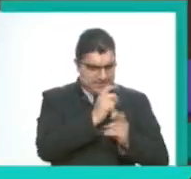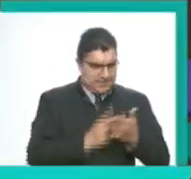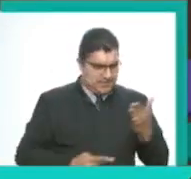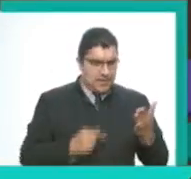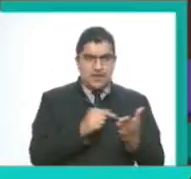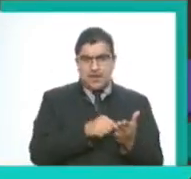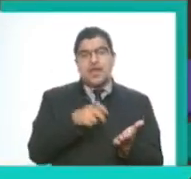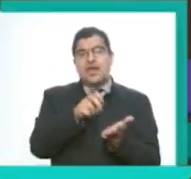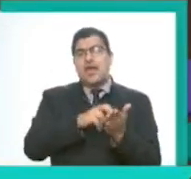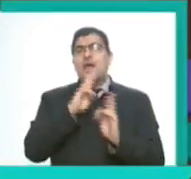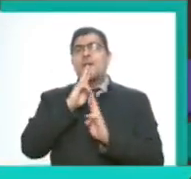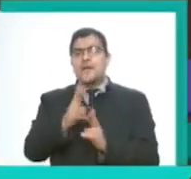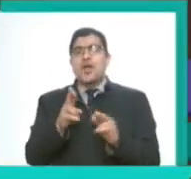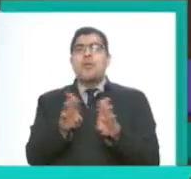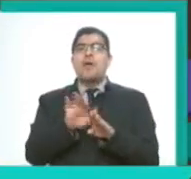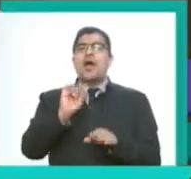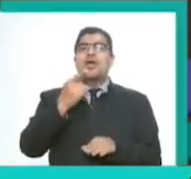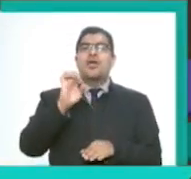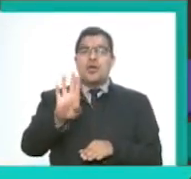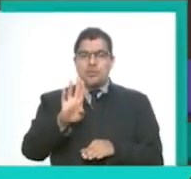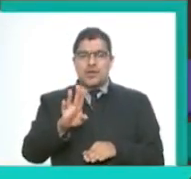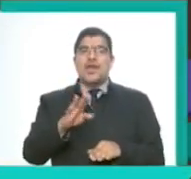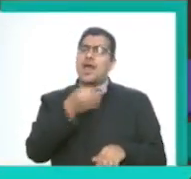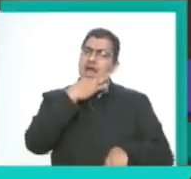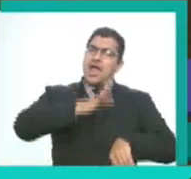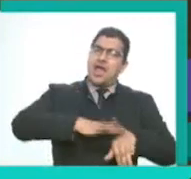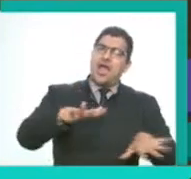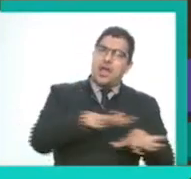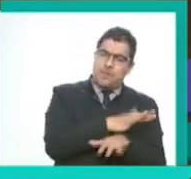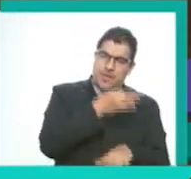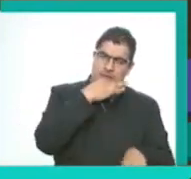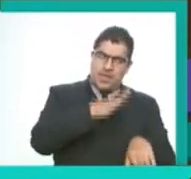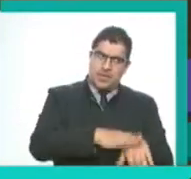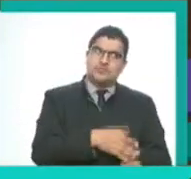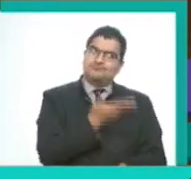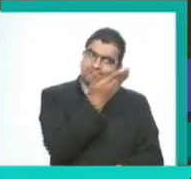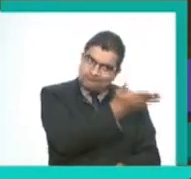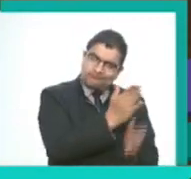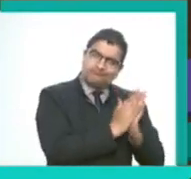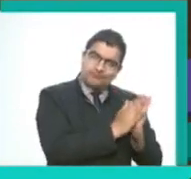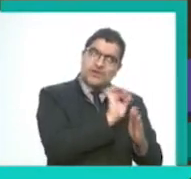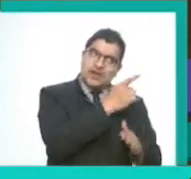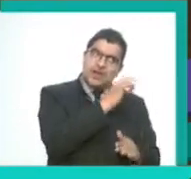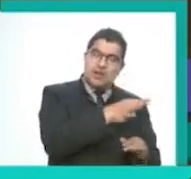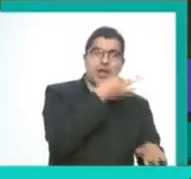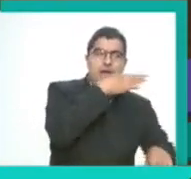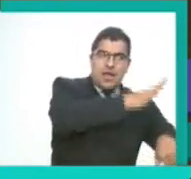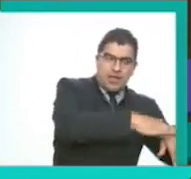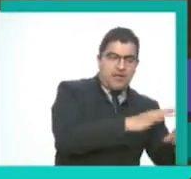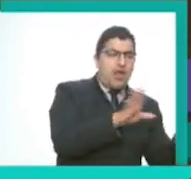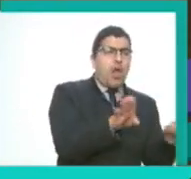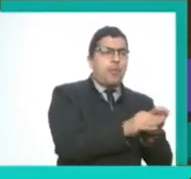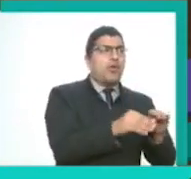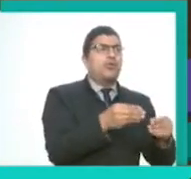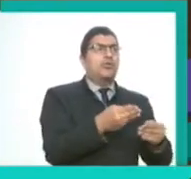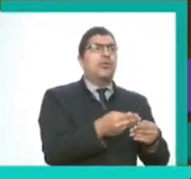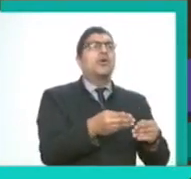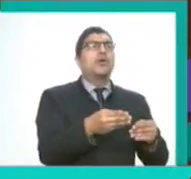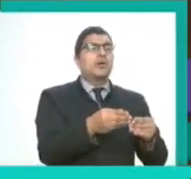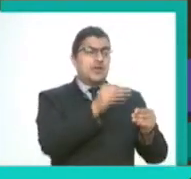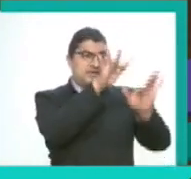modificar la respuesta de la secretaría de gobernación e instruirle a efecto de que proporcione en una versión pública